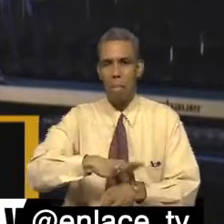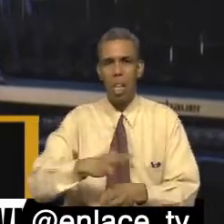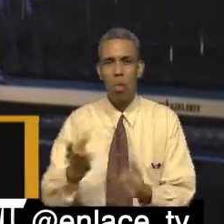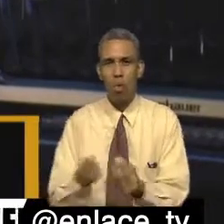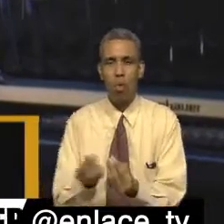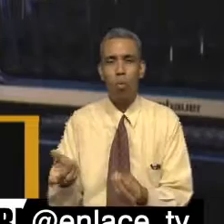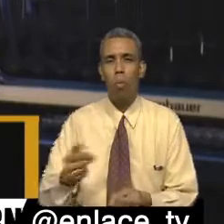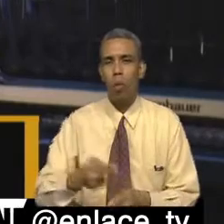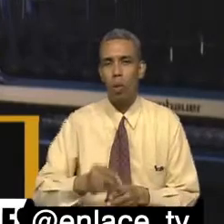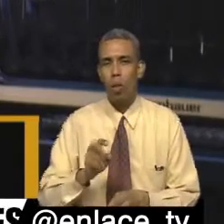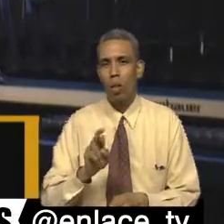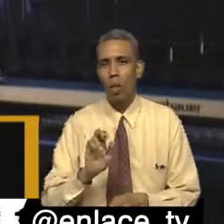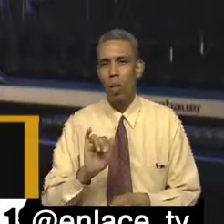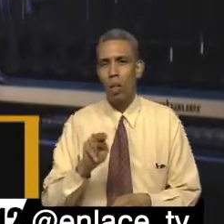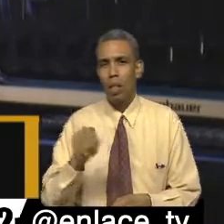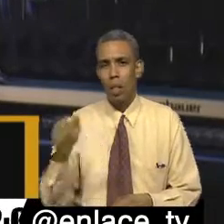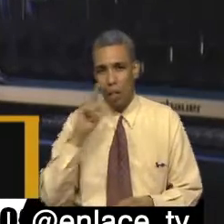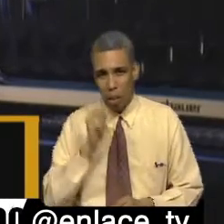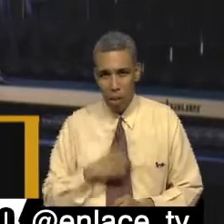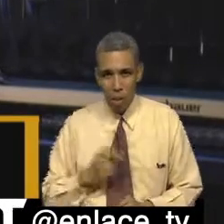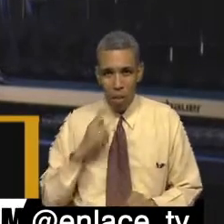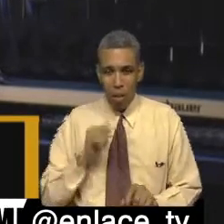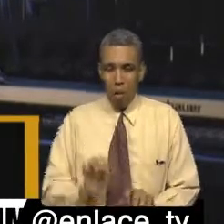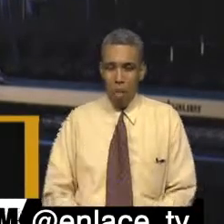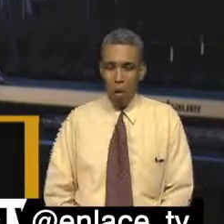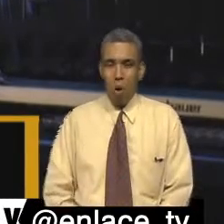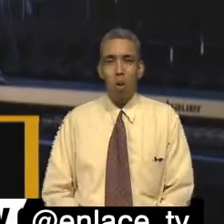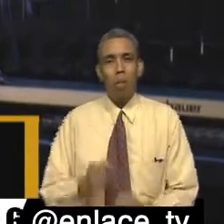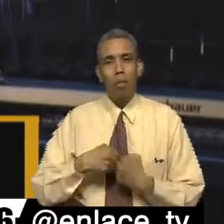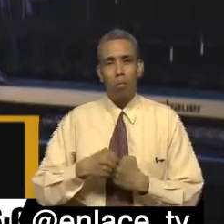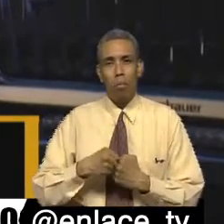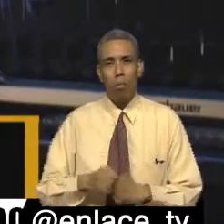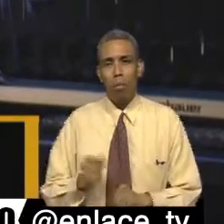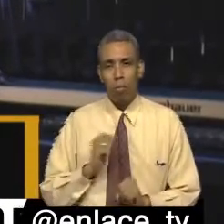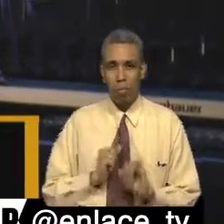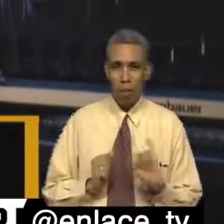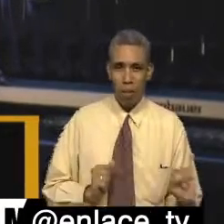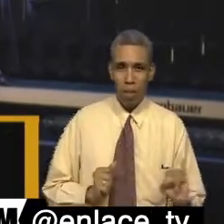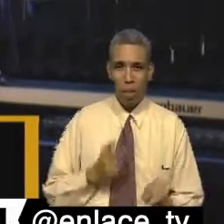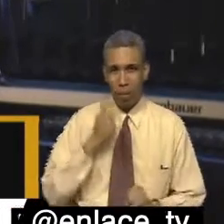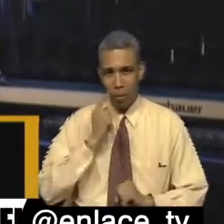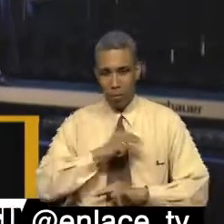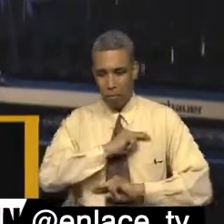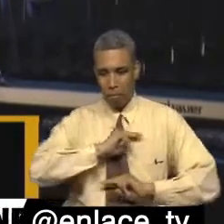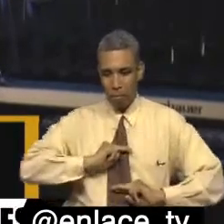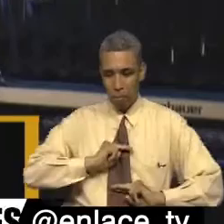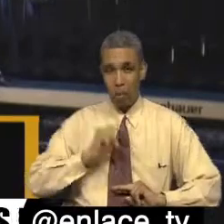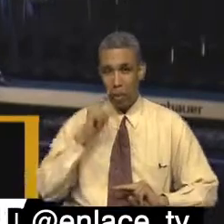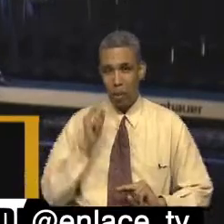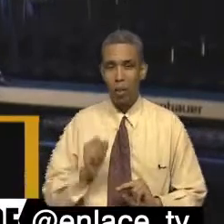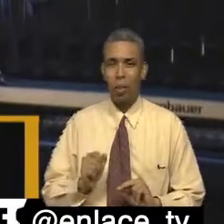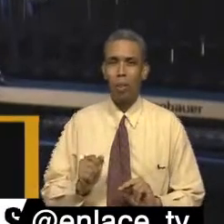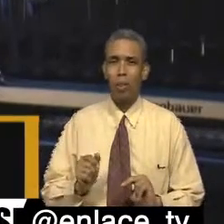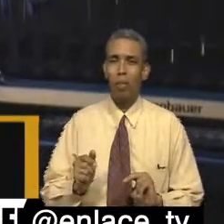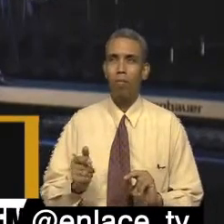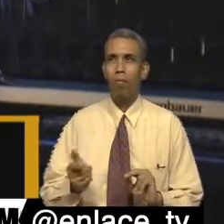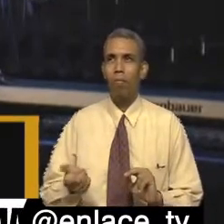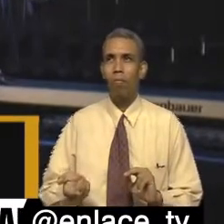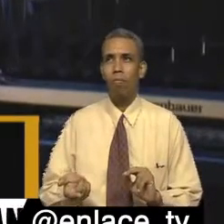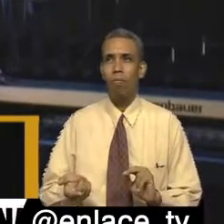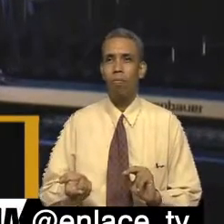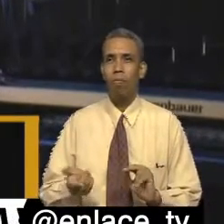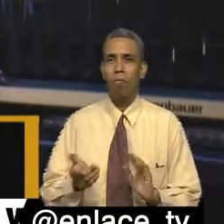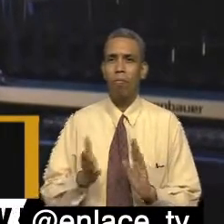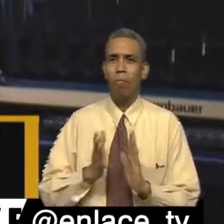izquierda, más abulsión en torso izquierdo, con compromiso en tercer y cuarto dedo, más contusión cresta y